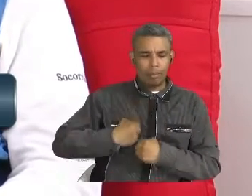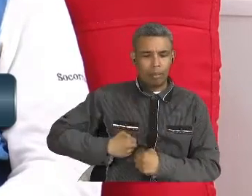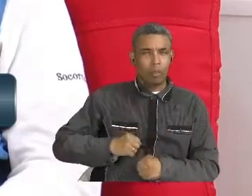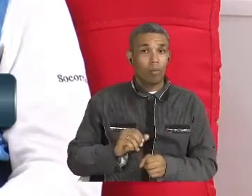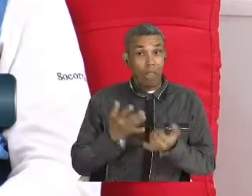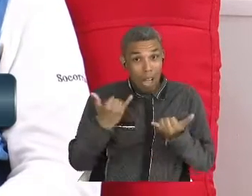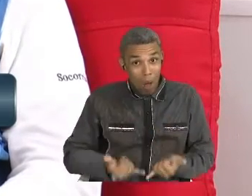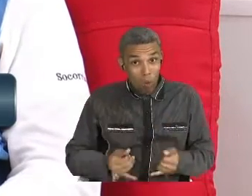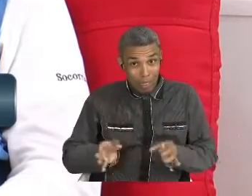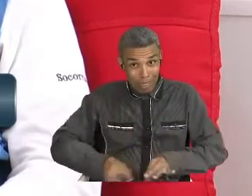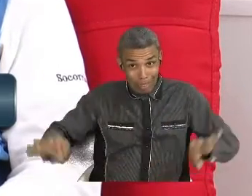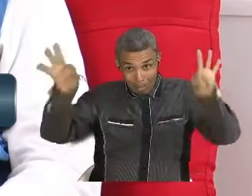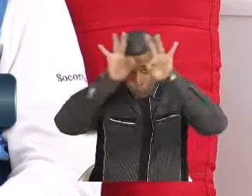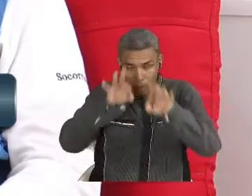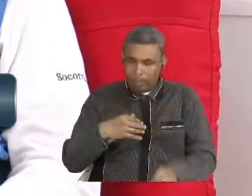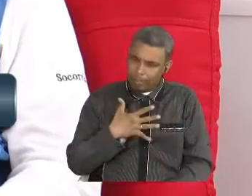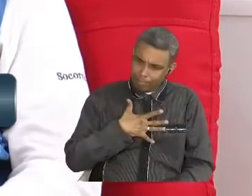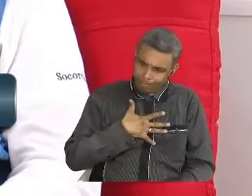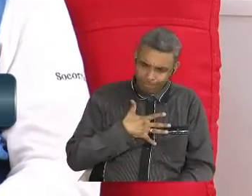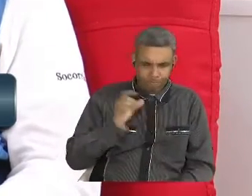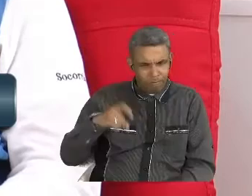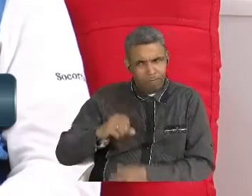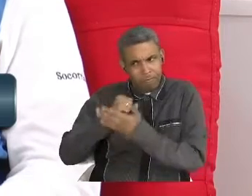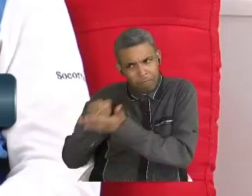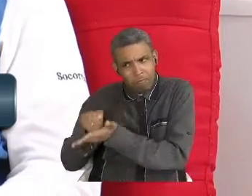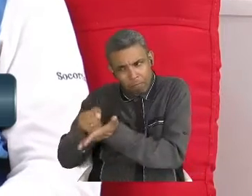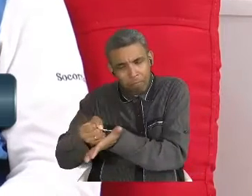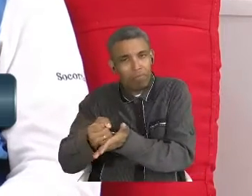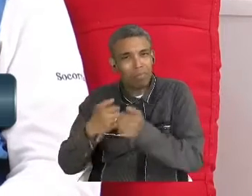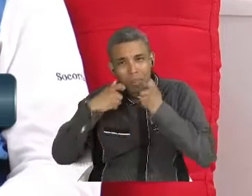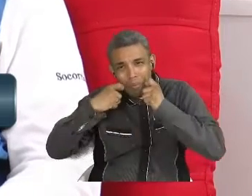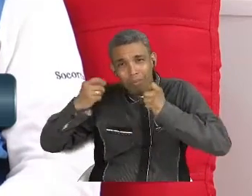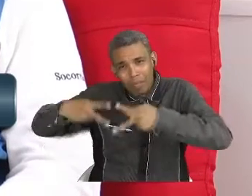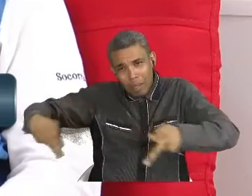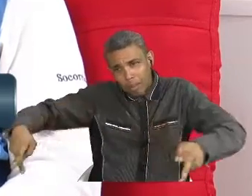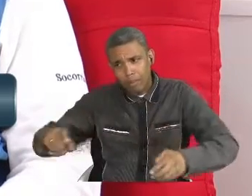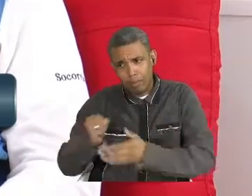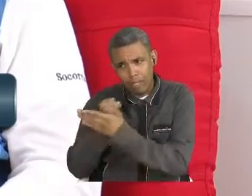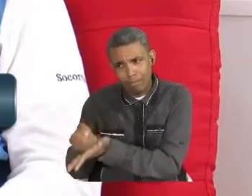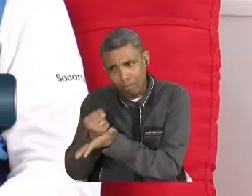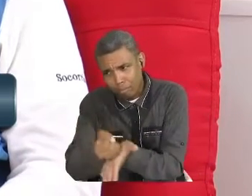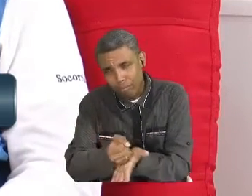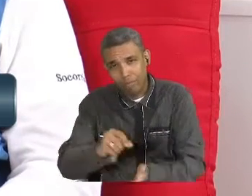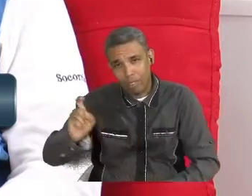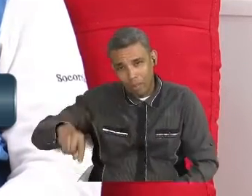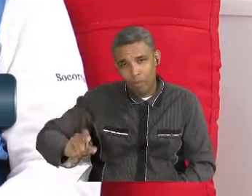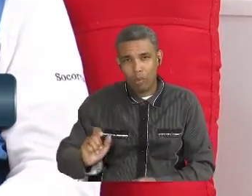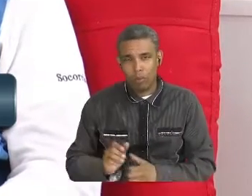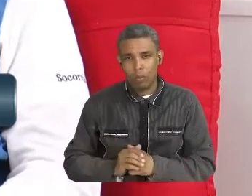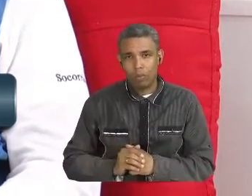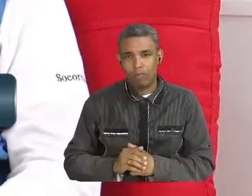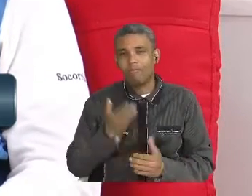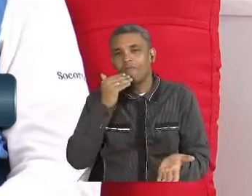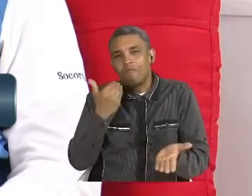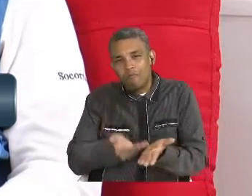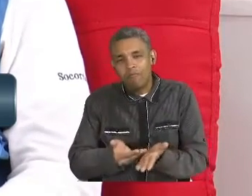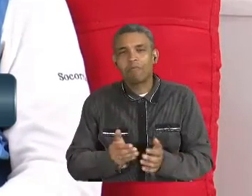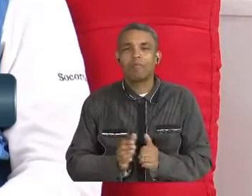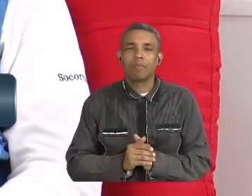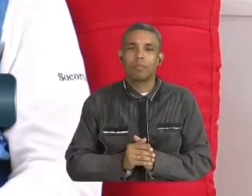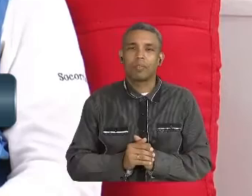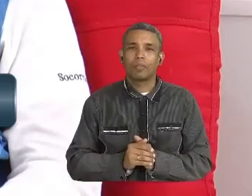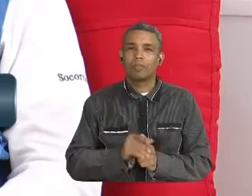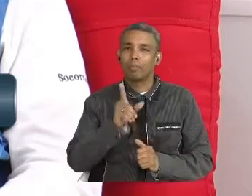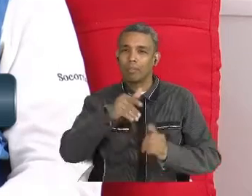corazón y sintamos de que verdaderamente somos seres humanos. Y por último, pues nuevamente agradecerle, pero decirle a las comunidades,